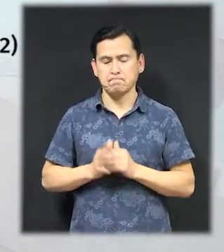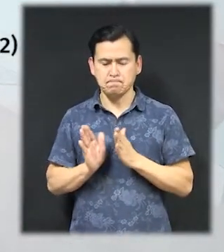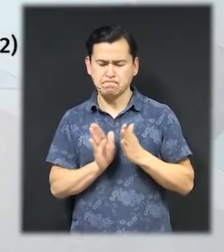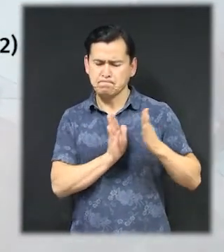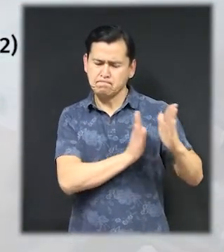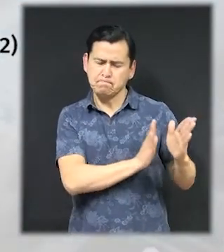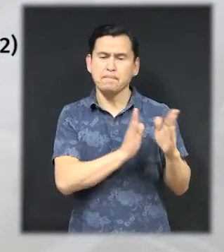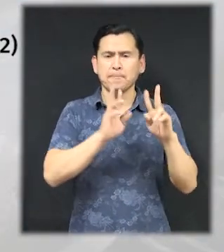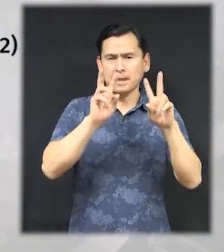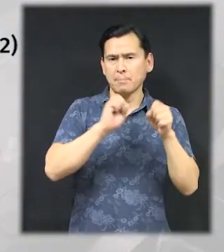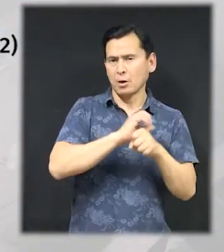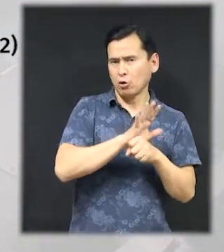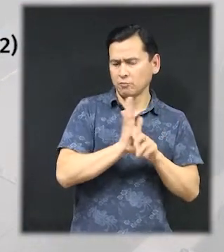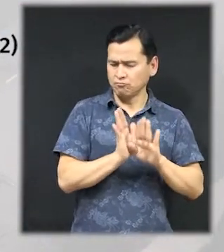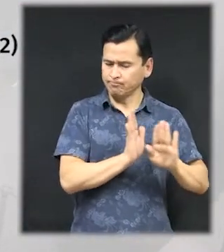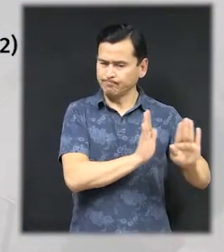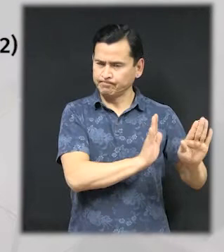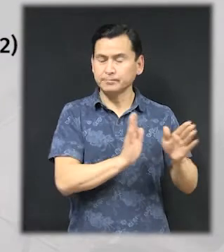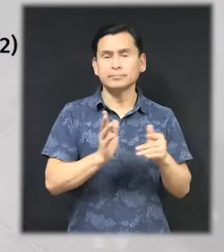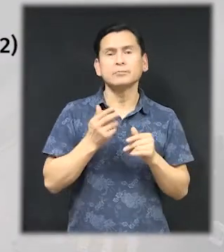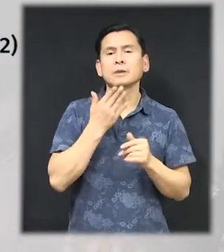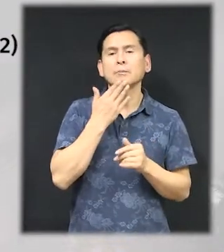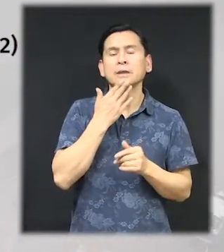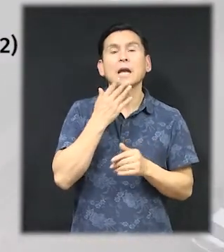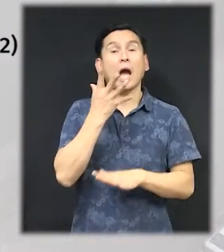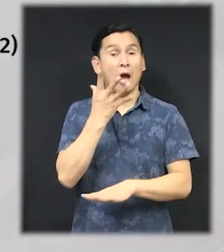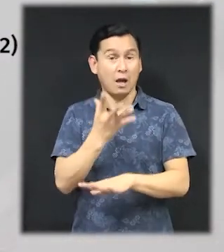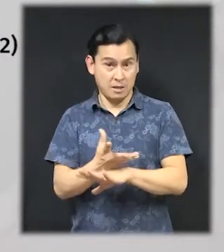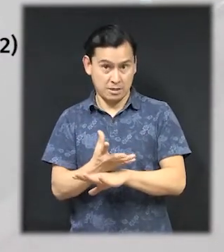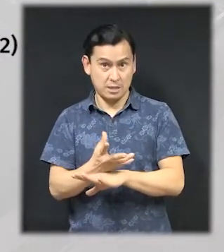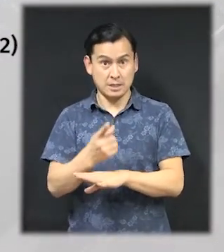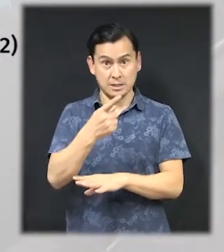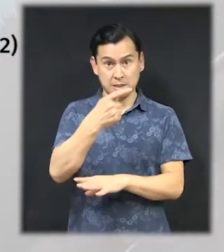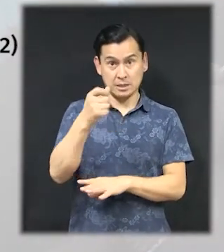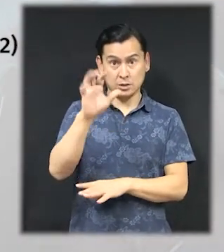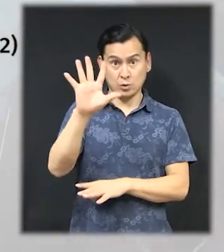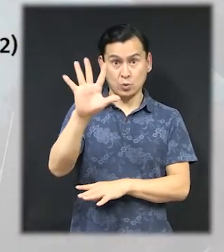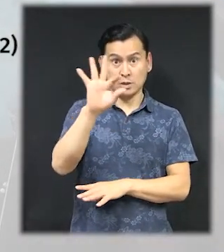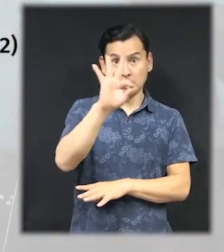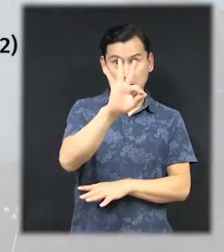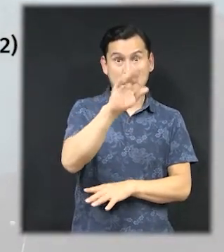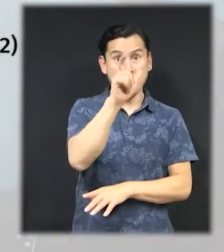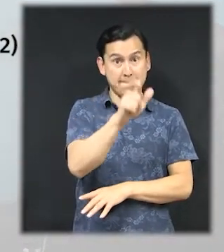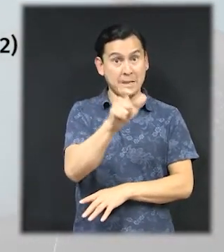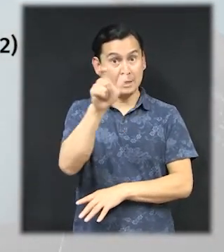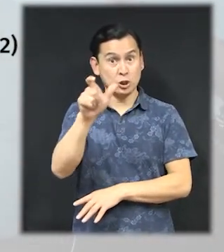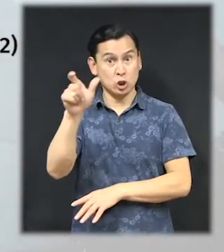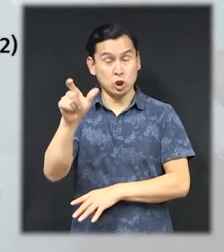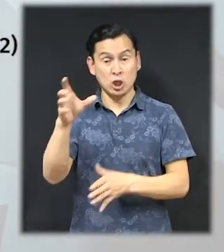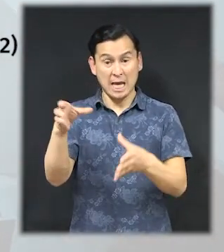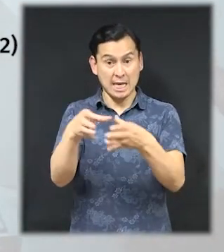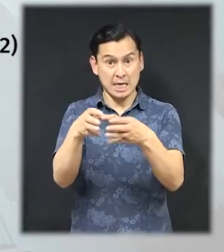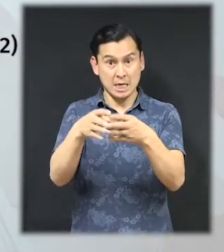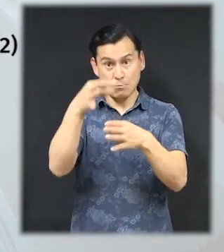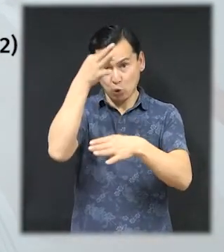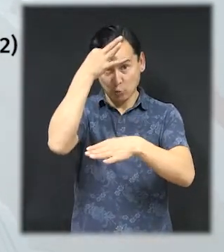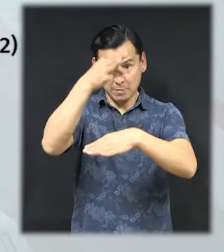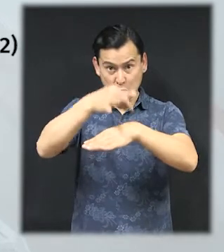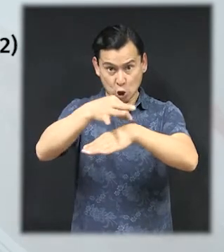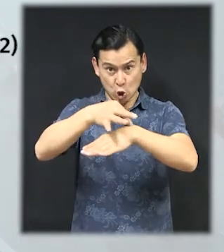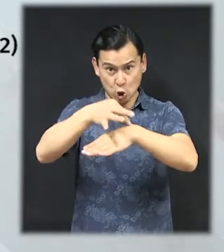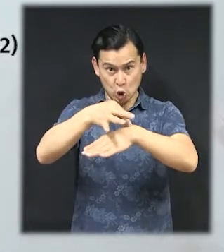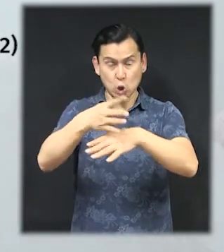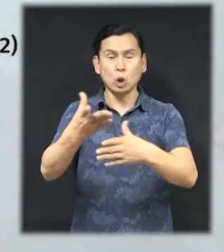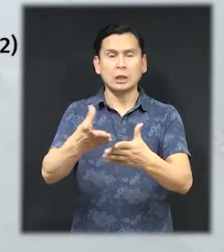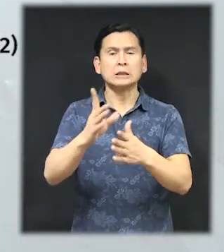y algunas que son muy importantes para nosotros, que tienen solamente 1 o 2 médicos dedicados a